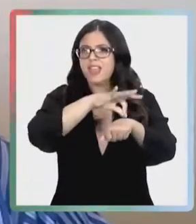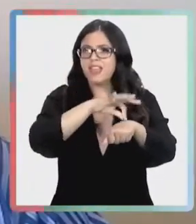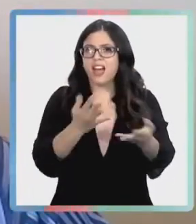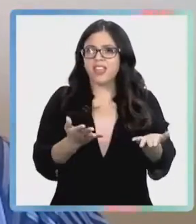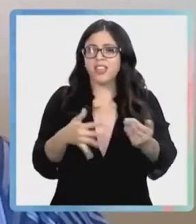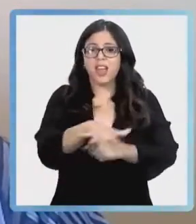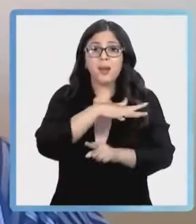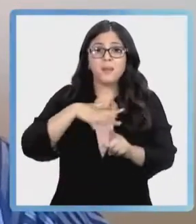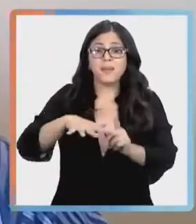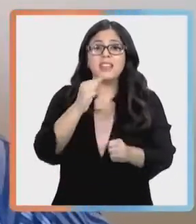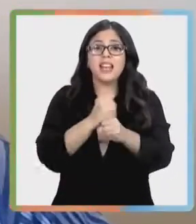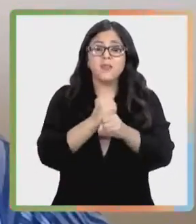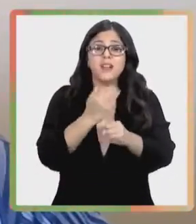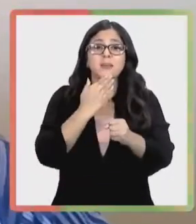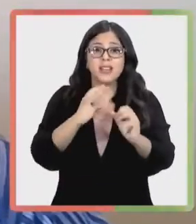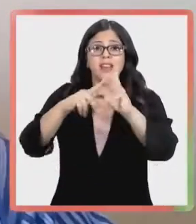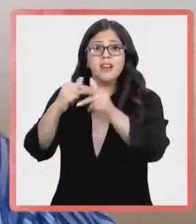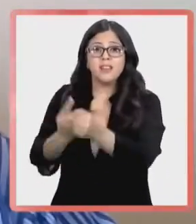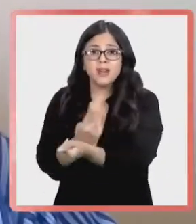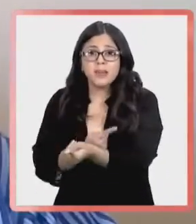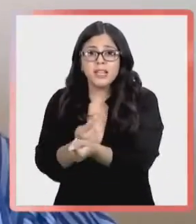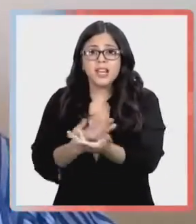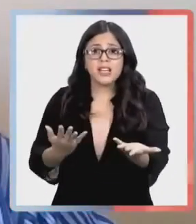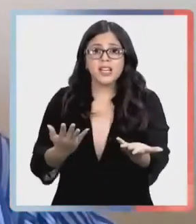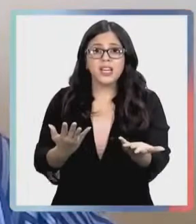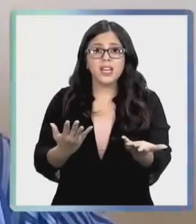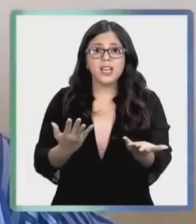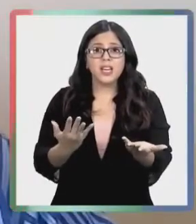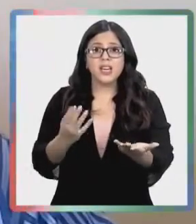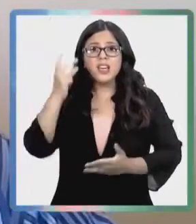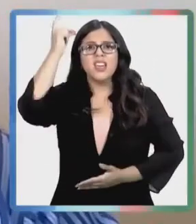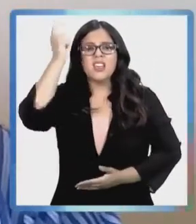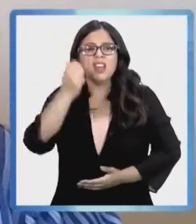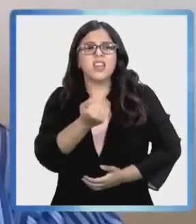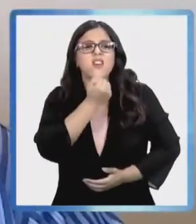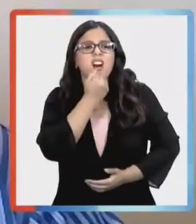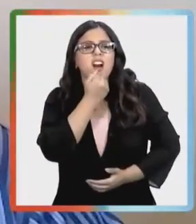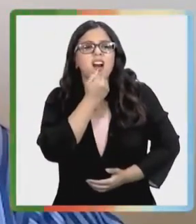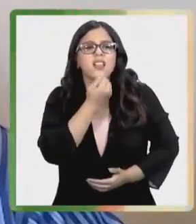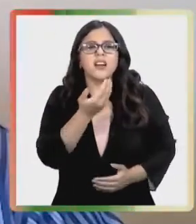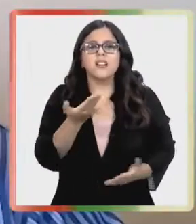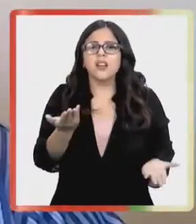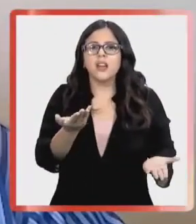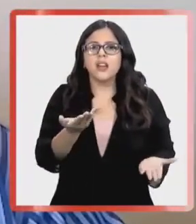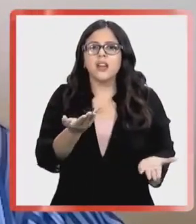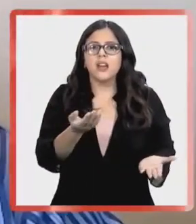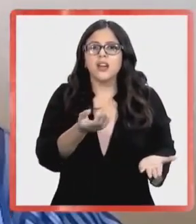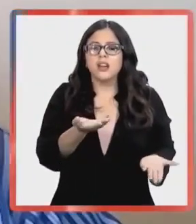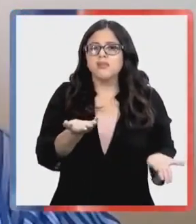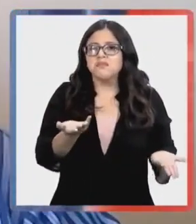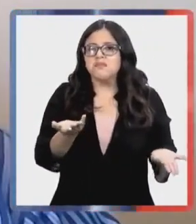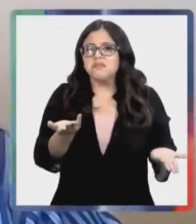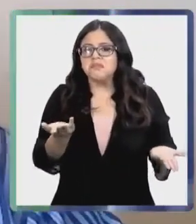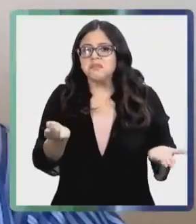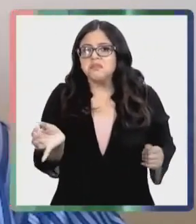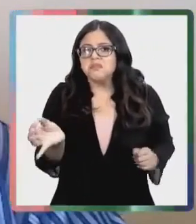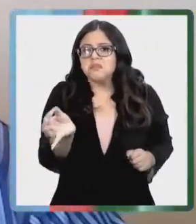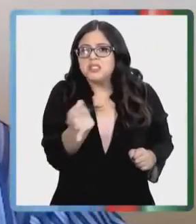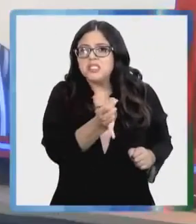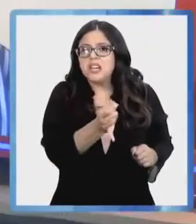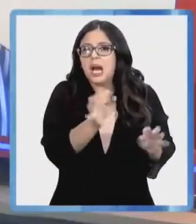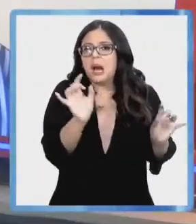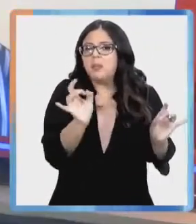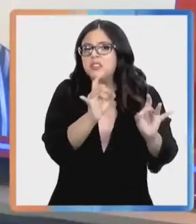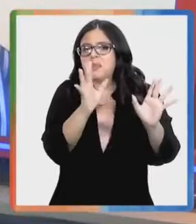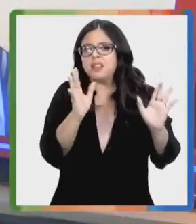en su ambiente laboral e incluso familiar, sufren el estigma de decir, bueno, a lo mejor está simulando, a lo mejor está